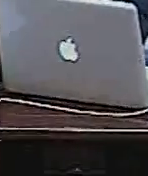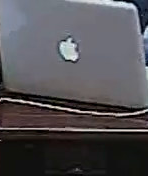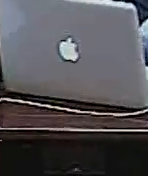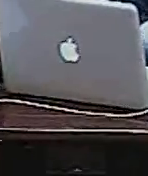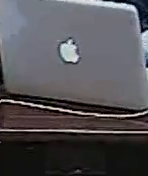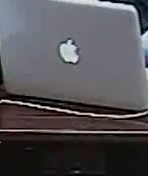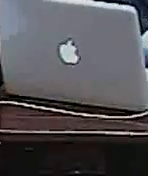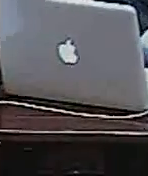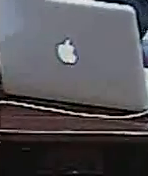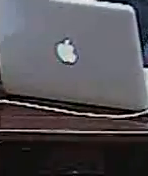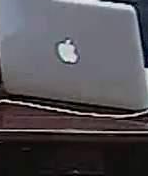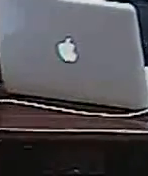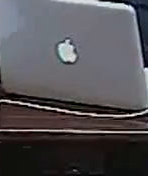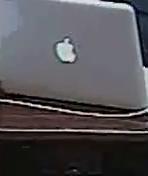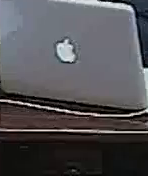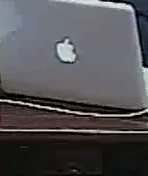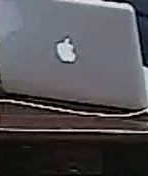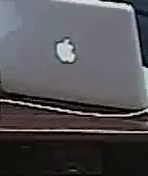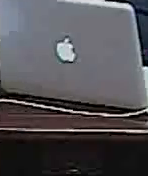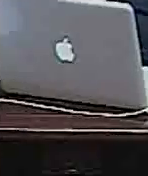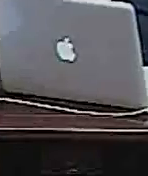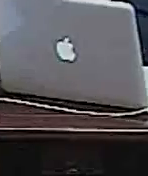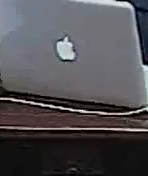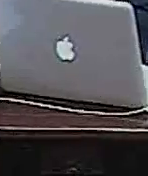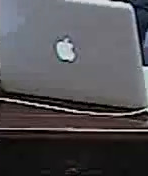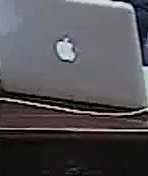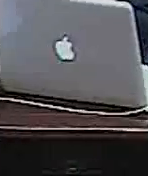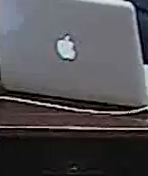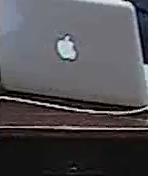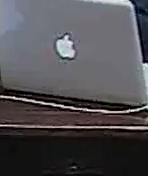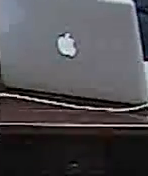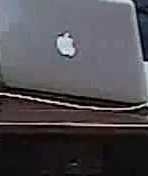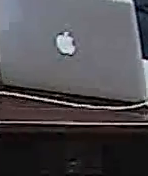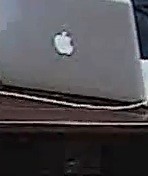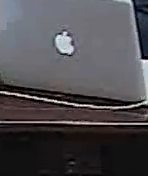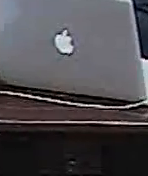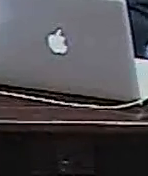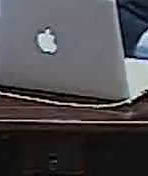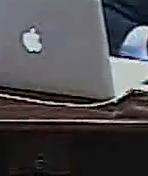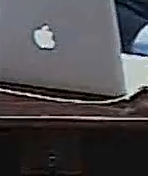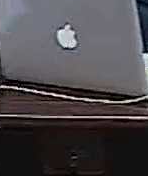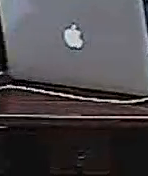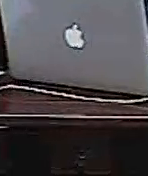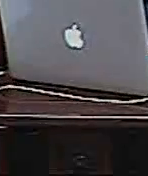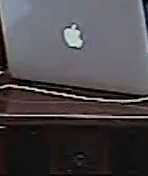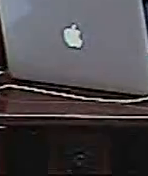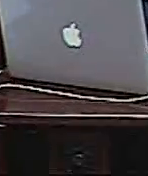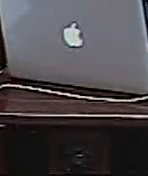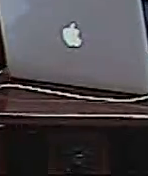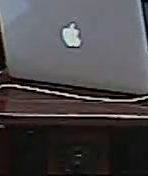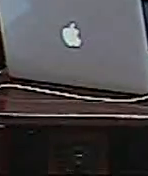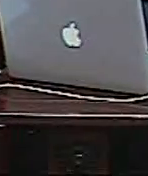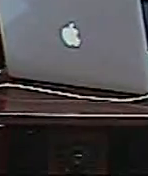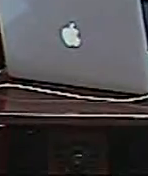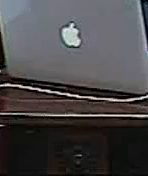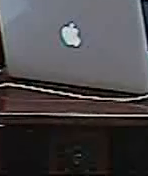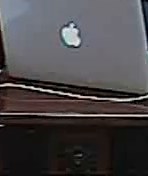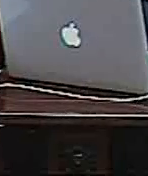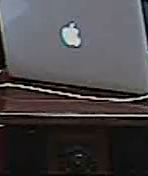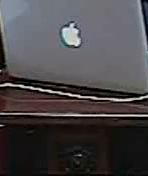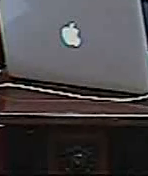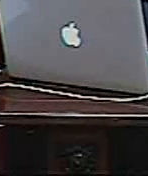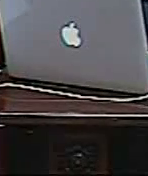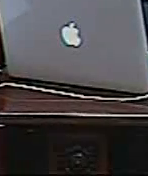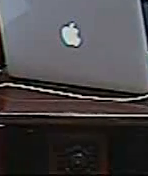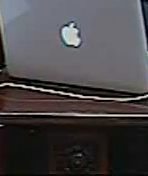menos, que el responsable de lo que sucedió en Compluna fue